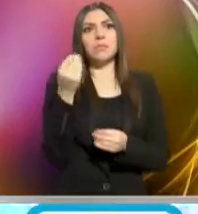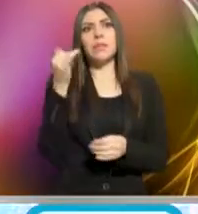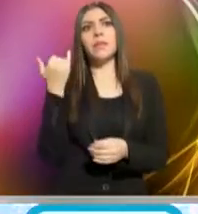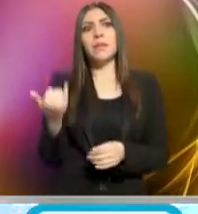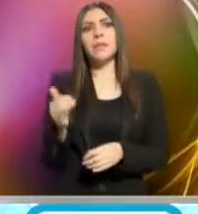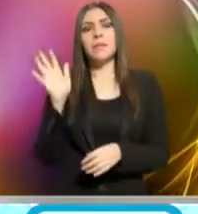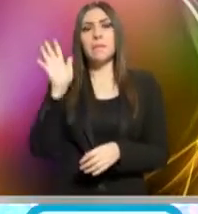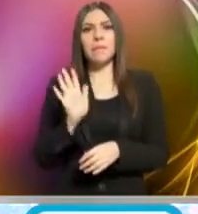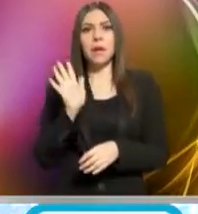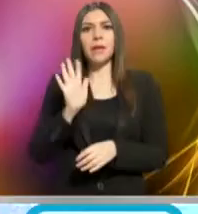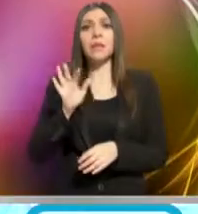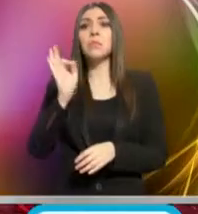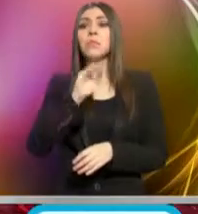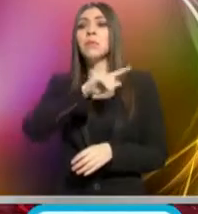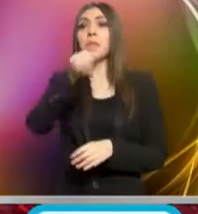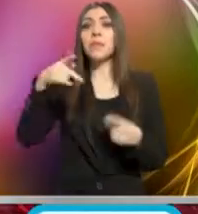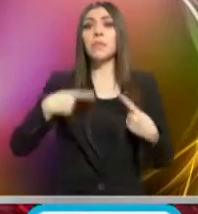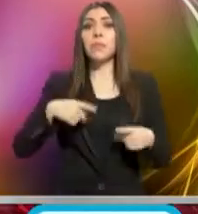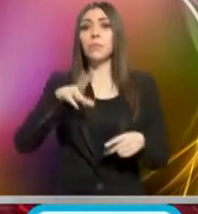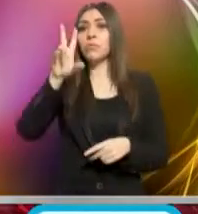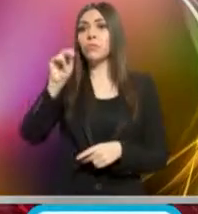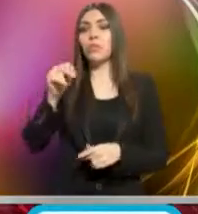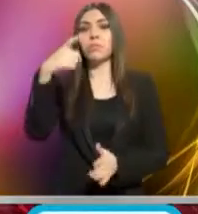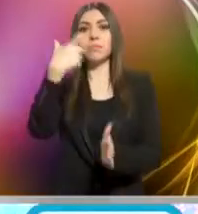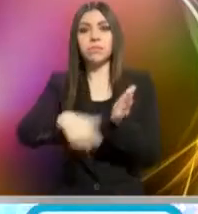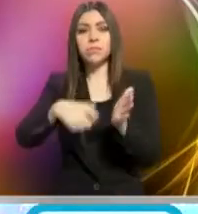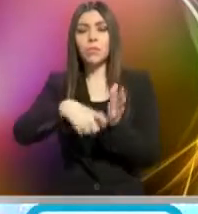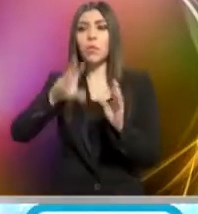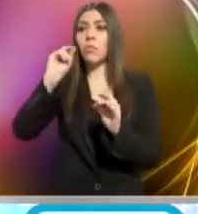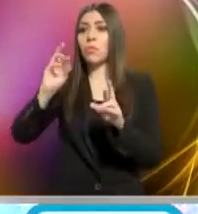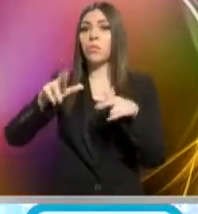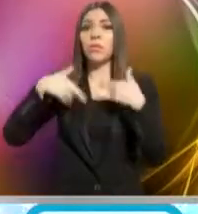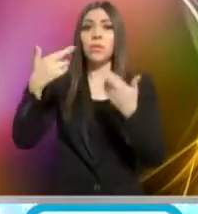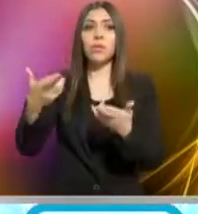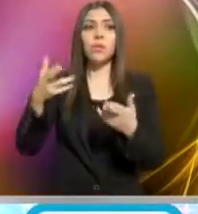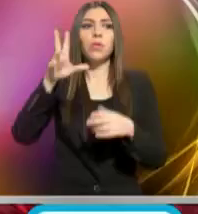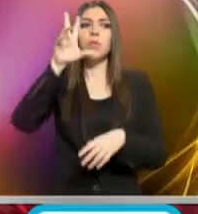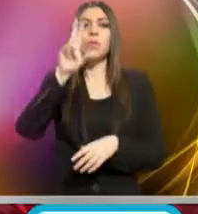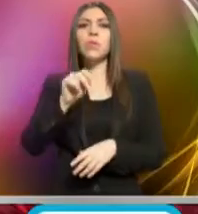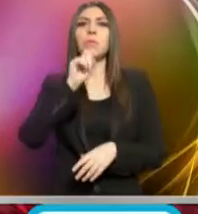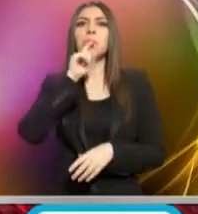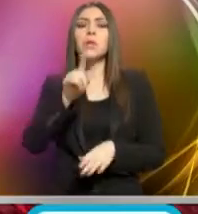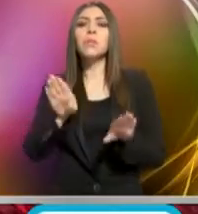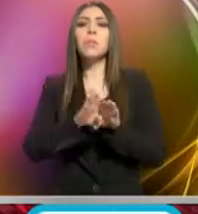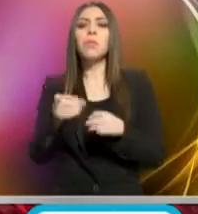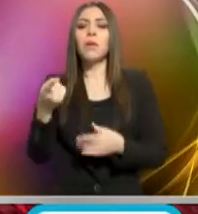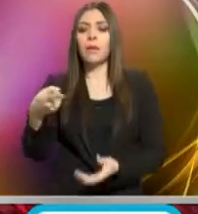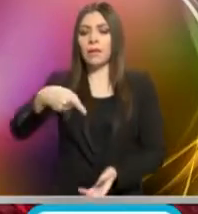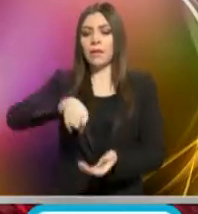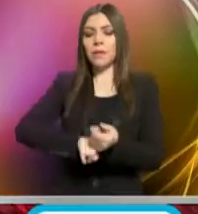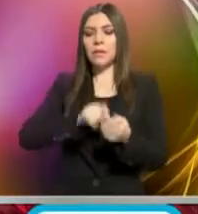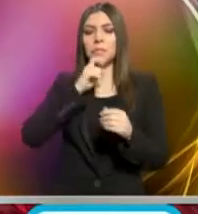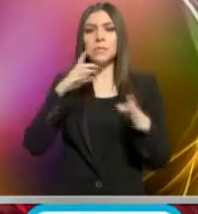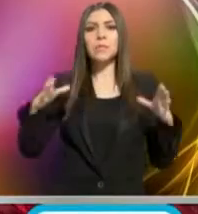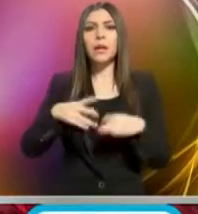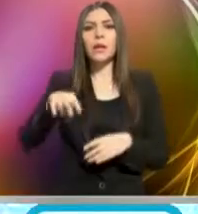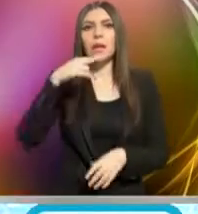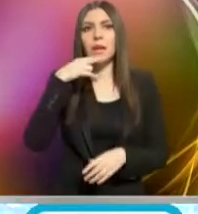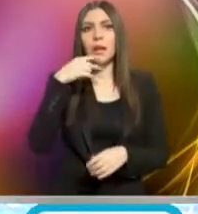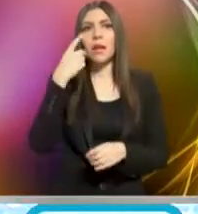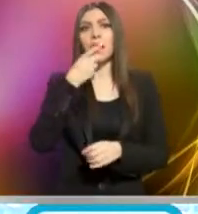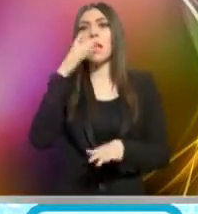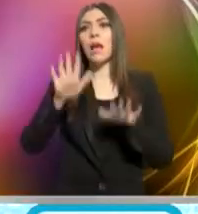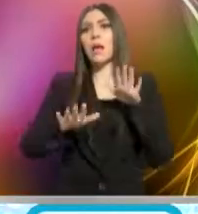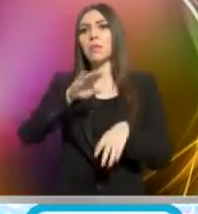que nos invita a que si no compramos, si no regalamos, si no tenemos, no estamos dentro del espíritu navideño. Fíjate nada más, el mensaje a veces